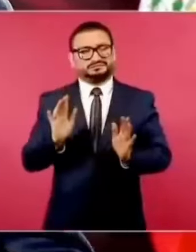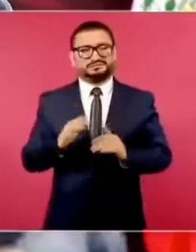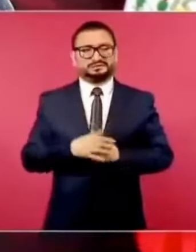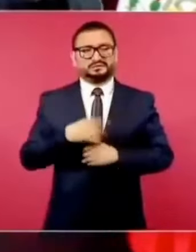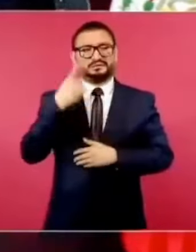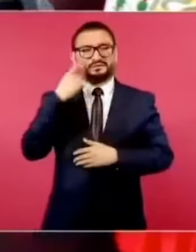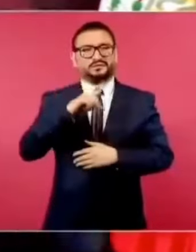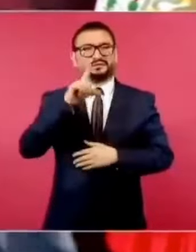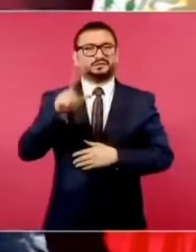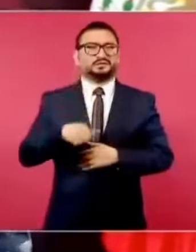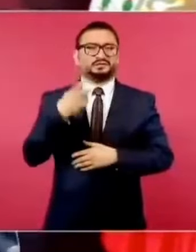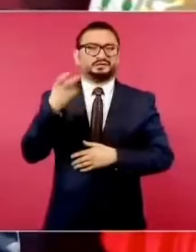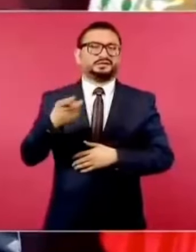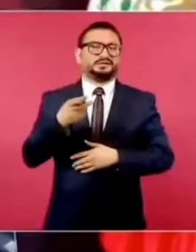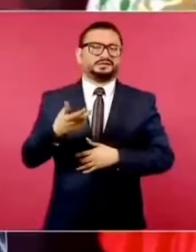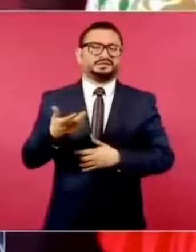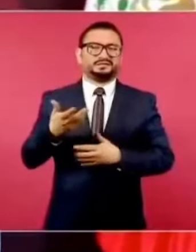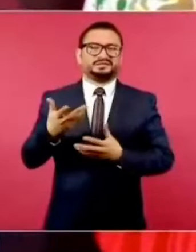para no caer en ese juego.